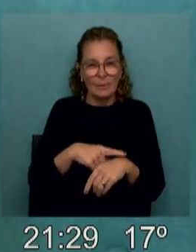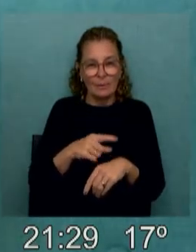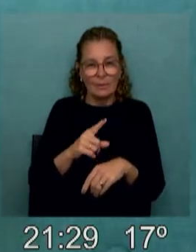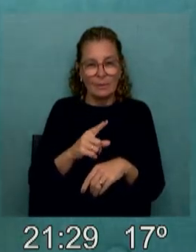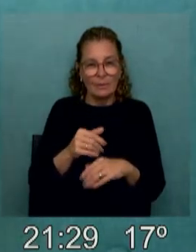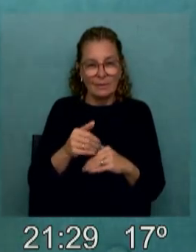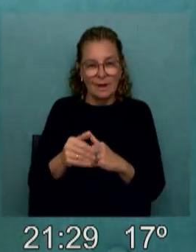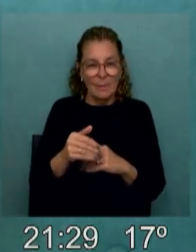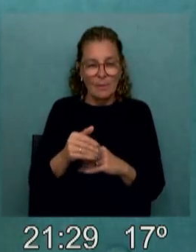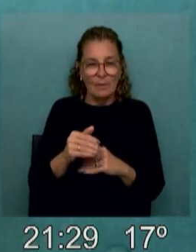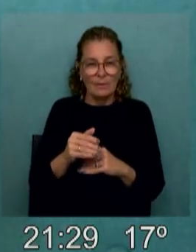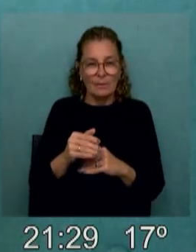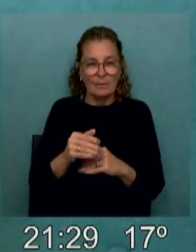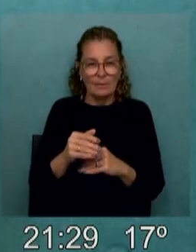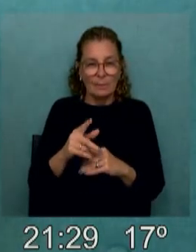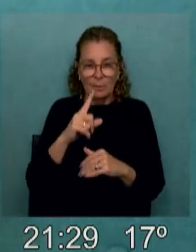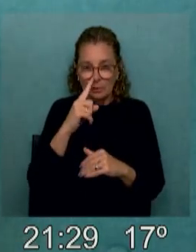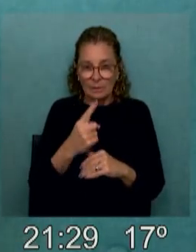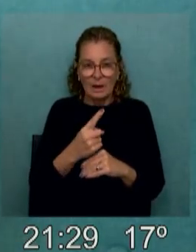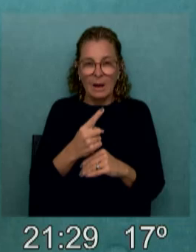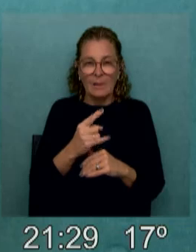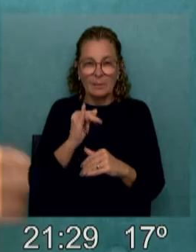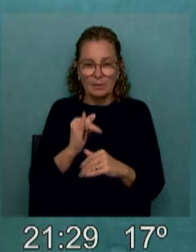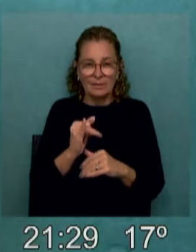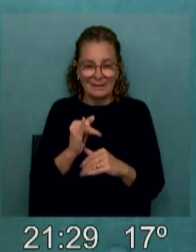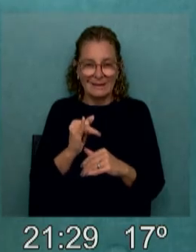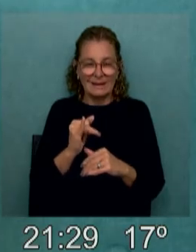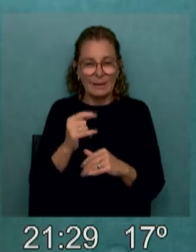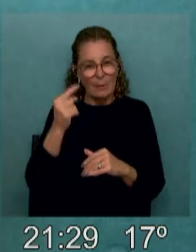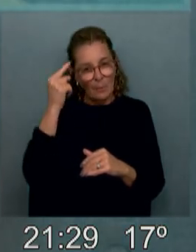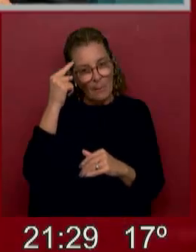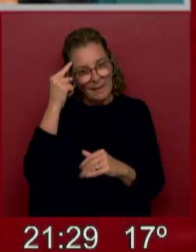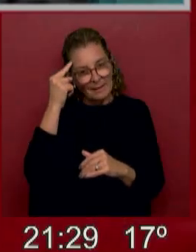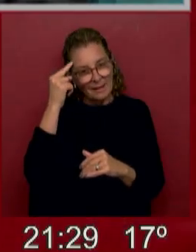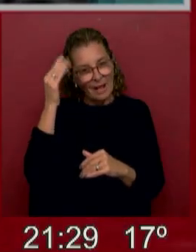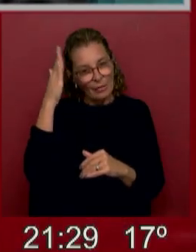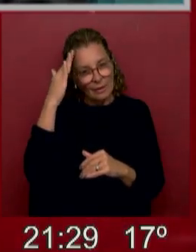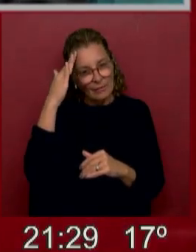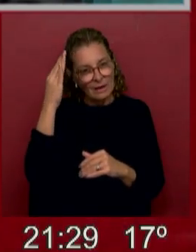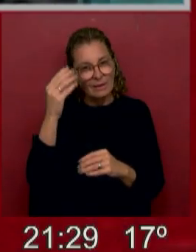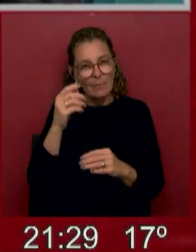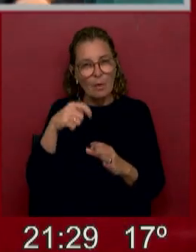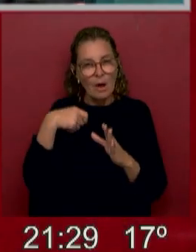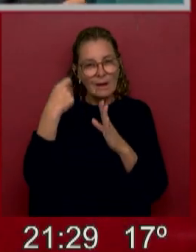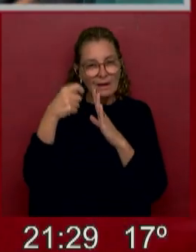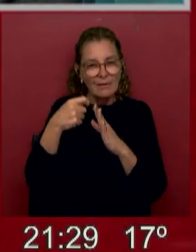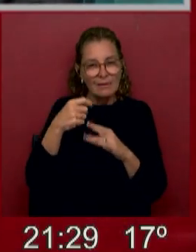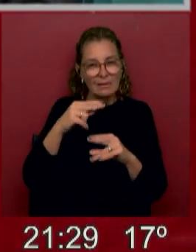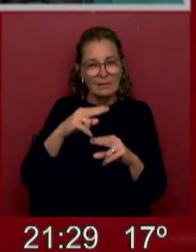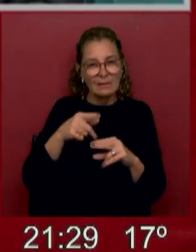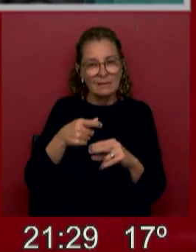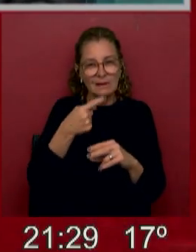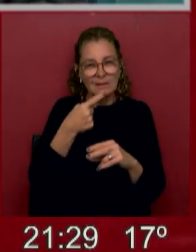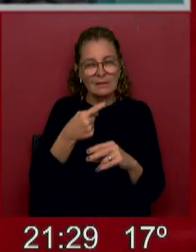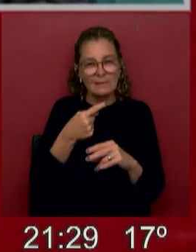extendió. Porque se grabó bastante rápido, la idea era pensarlo, saber qué es lo que íbamos a grabar, no sobregrabar cosas. Y